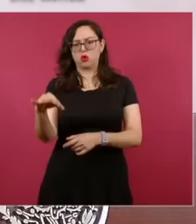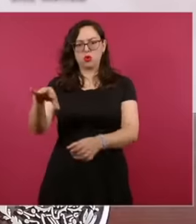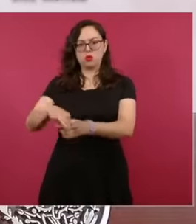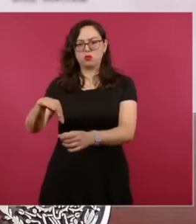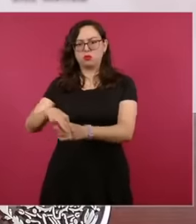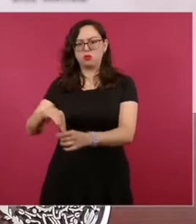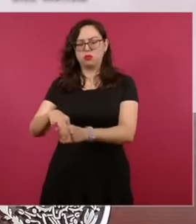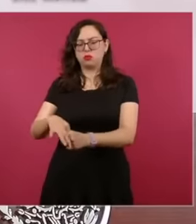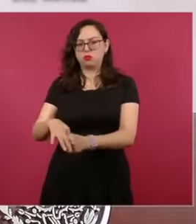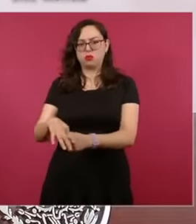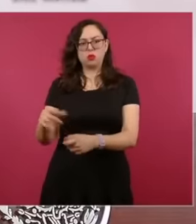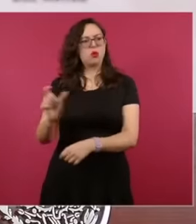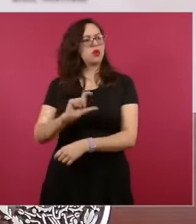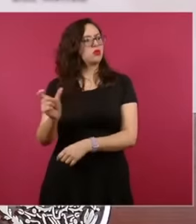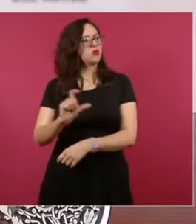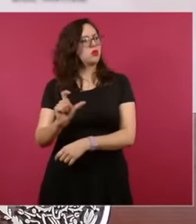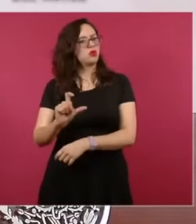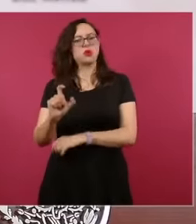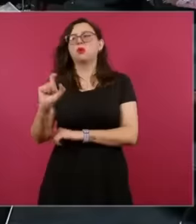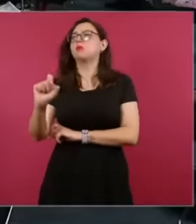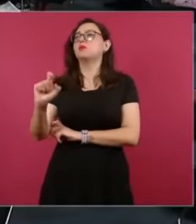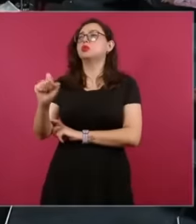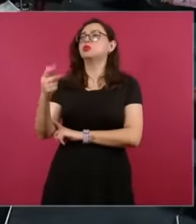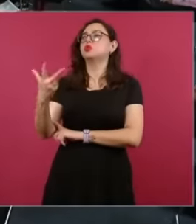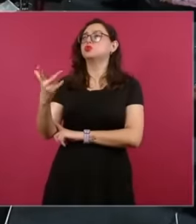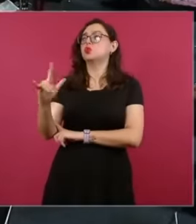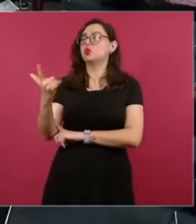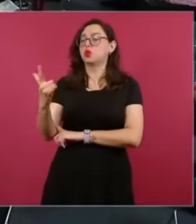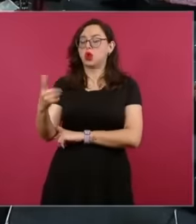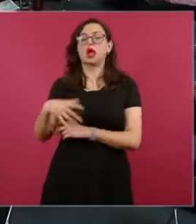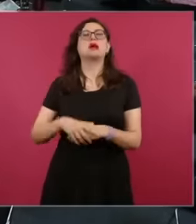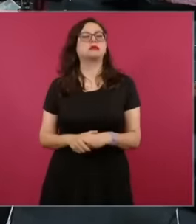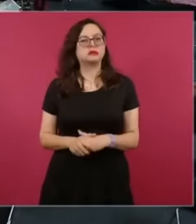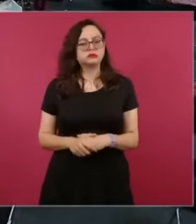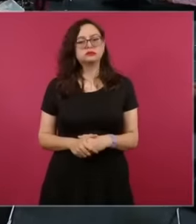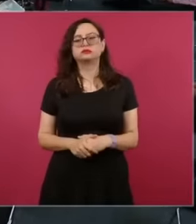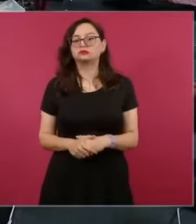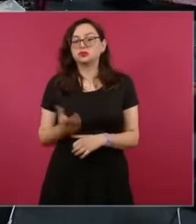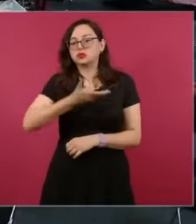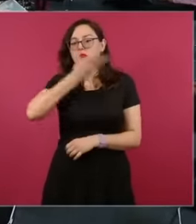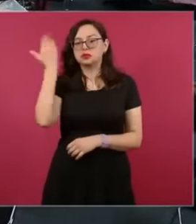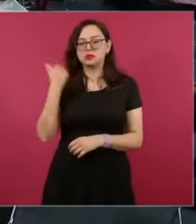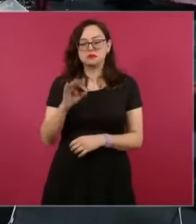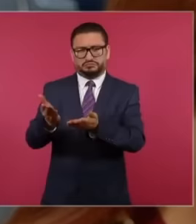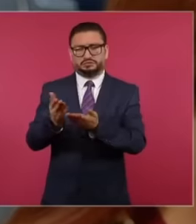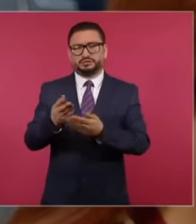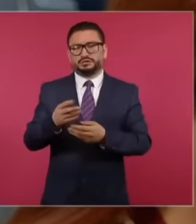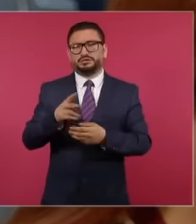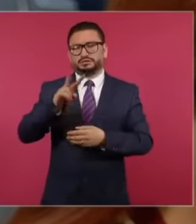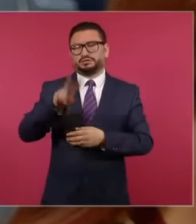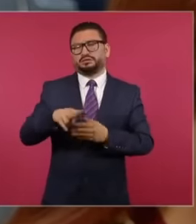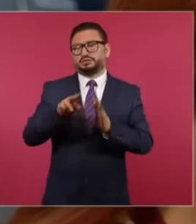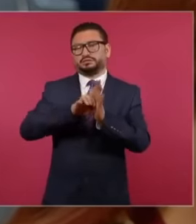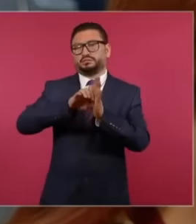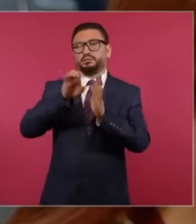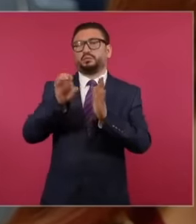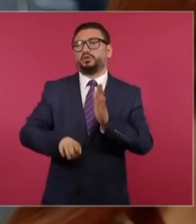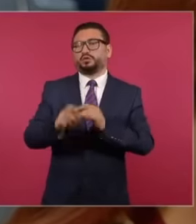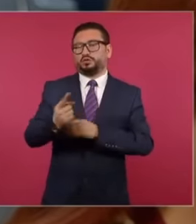cuándo. ¿Cuándo son las elecciones? El 28 de julio. ¿Julio? Sí. Sí. Pues